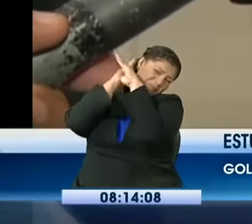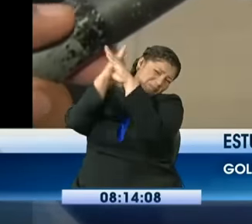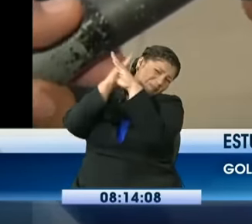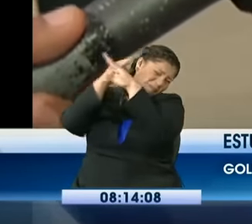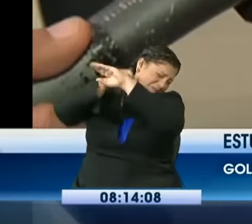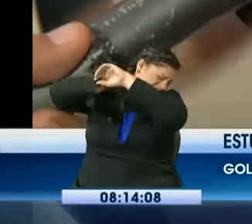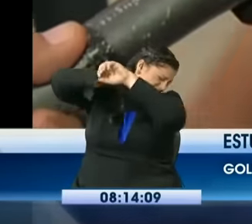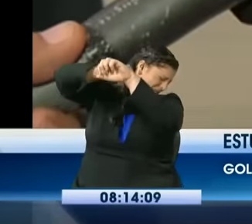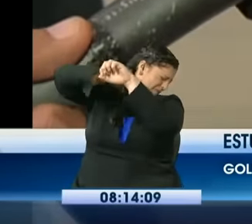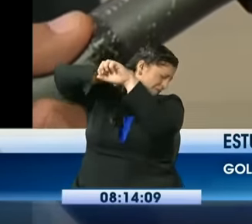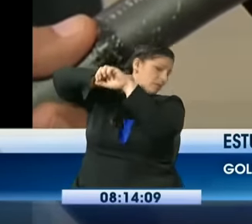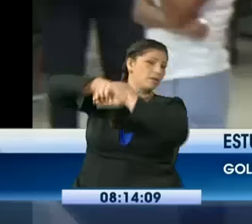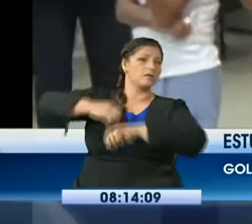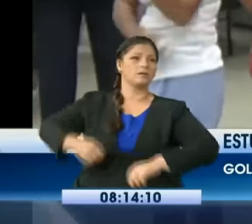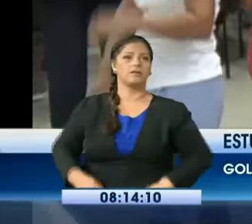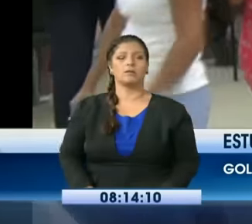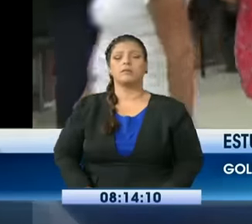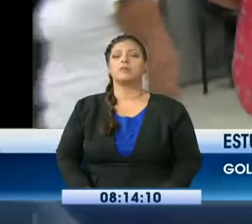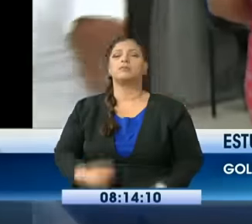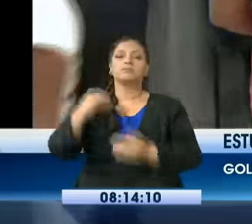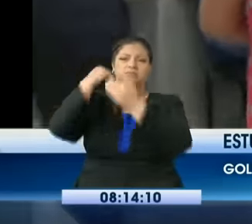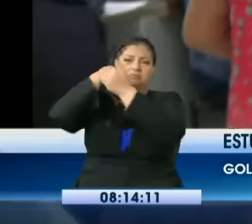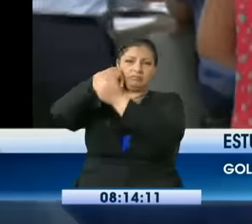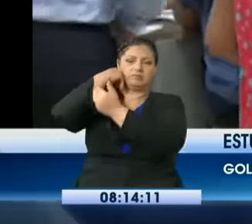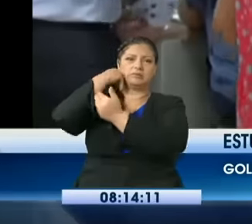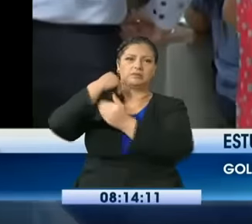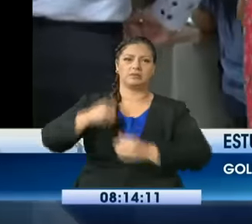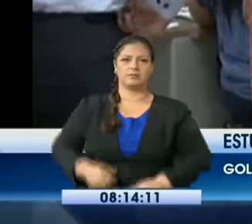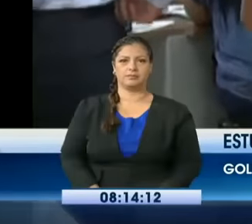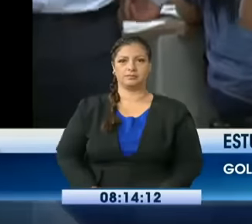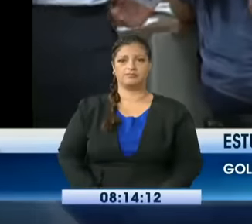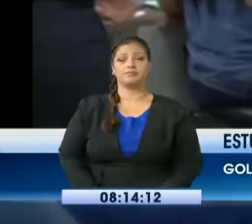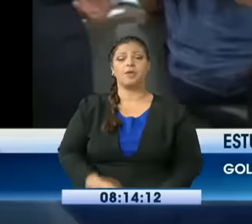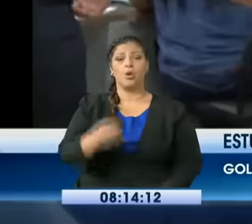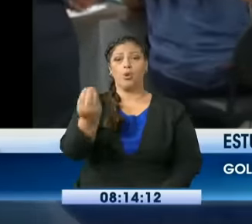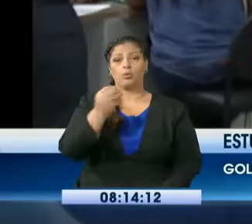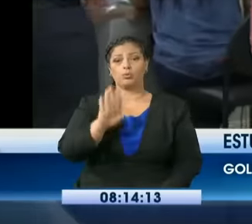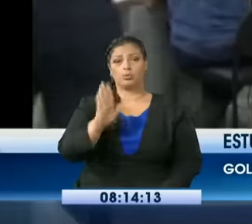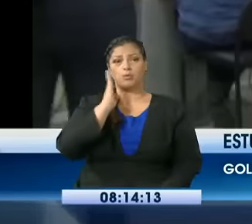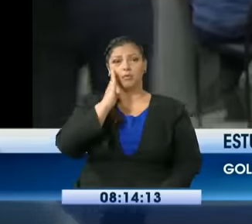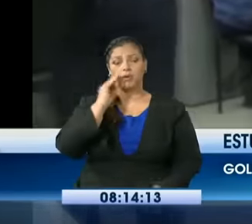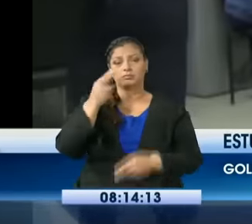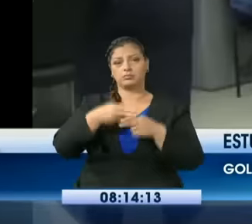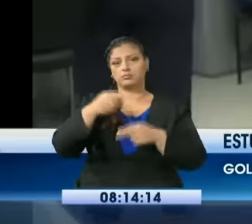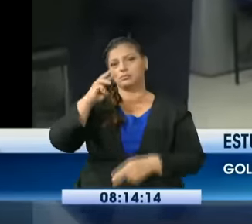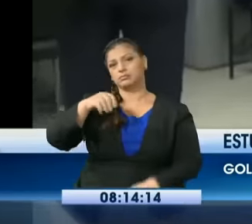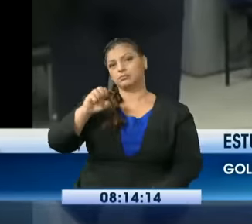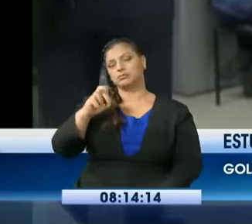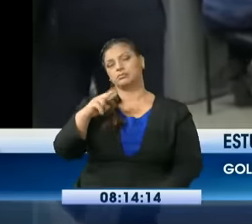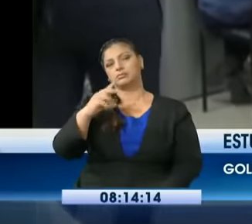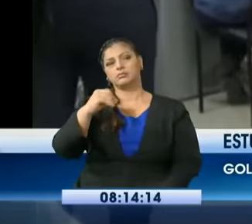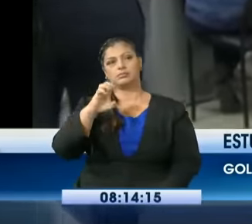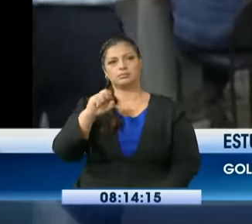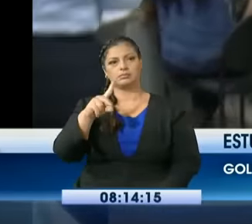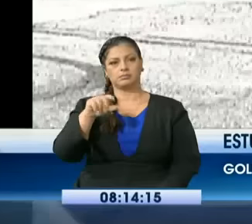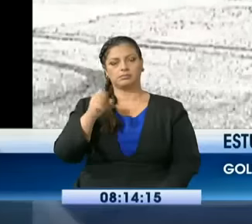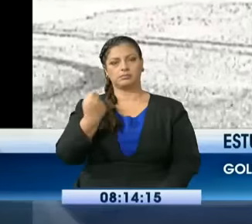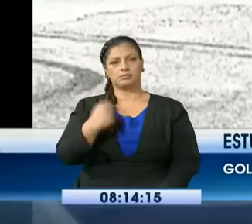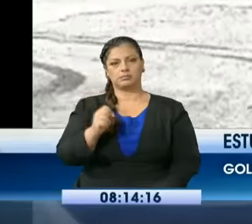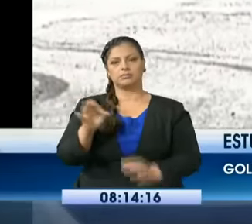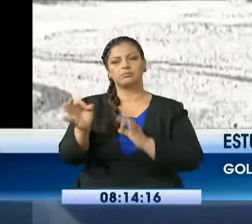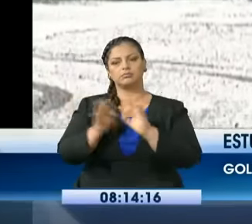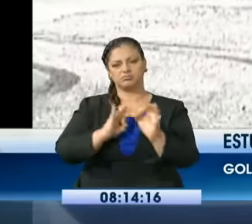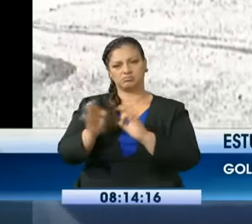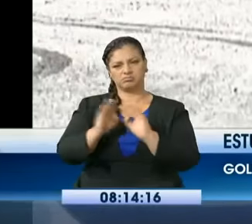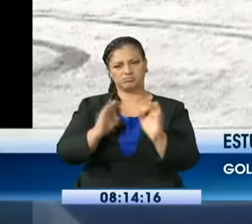aquí, ya y así. Doña Mercedes Ponce, madre de la joven, refiere que lo ocurrido con su hija respondería a una